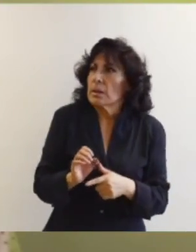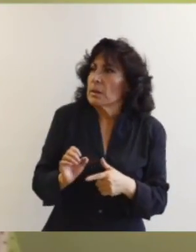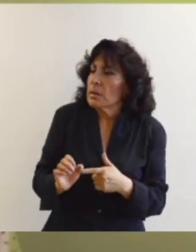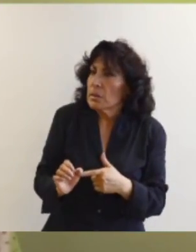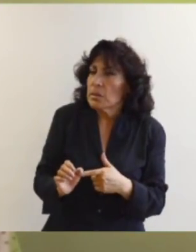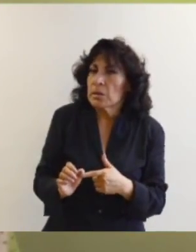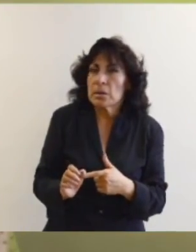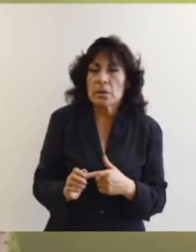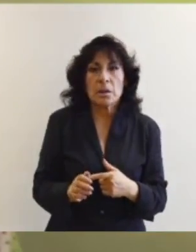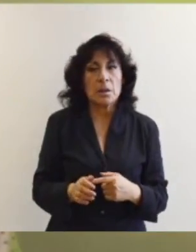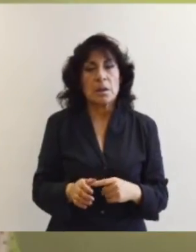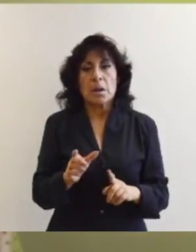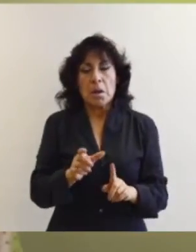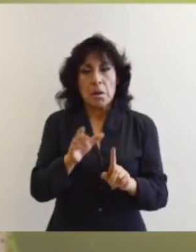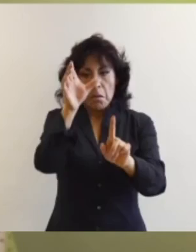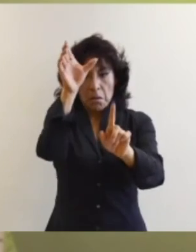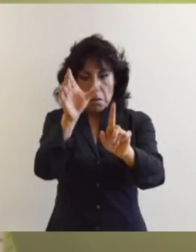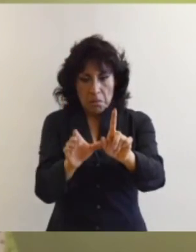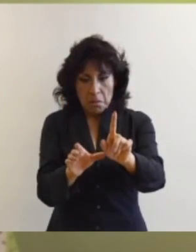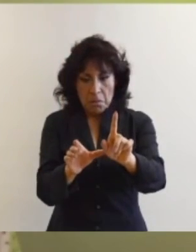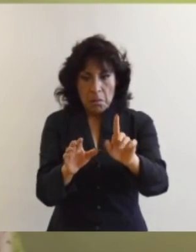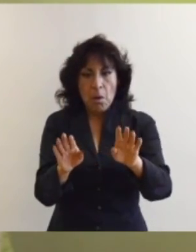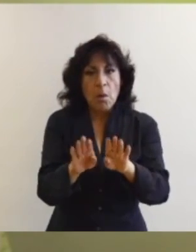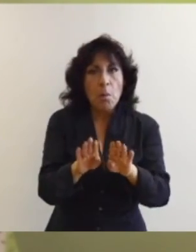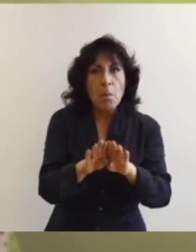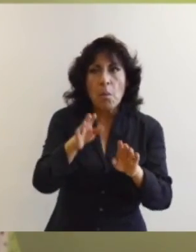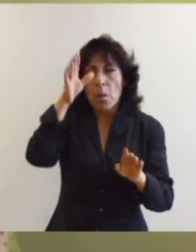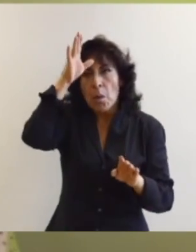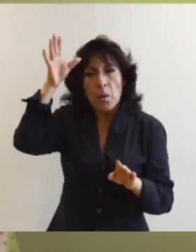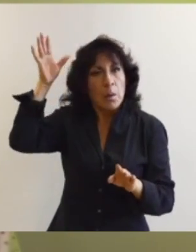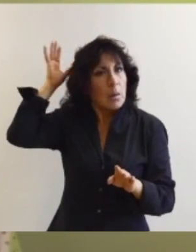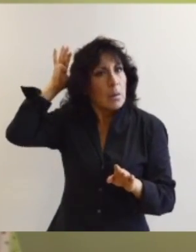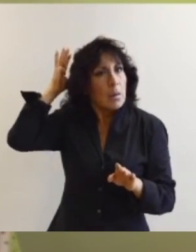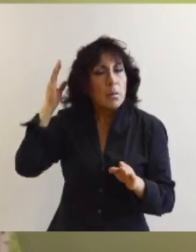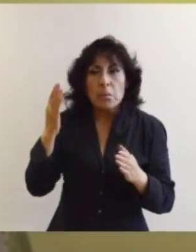hay forma de saber cómo era Cuauhtémoc.